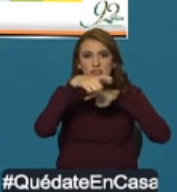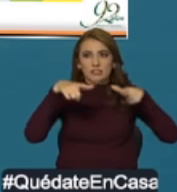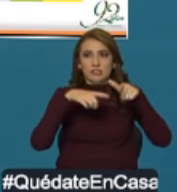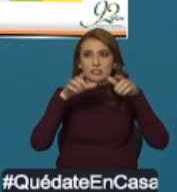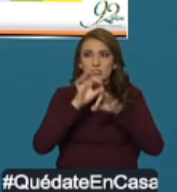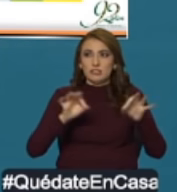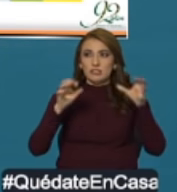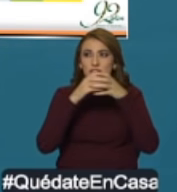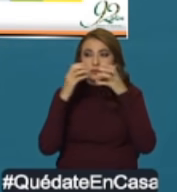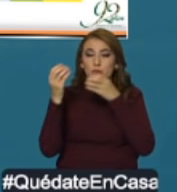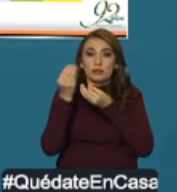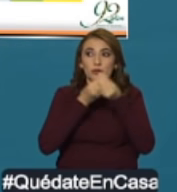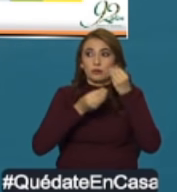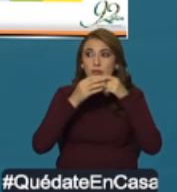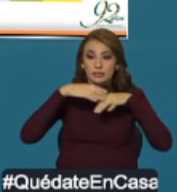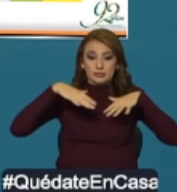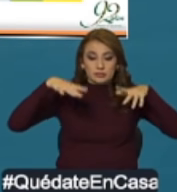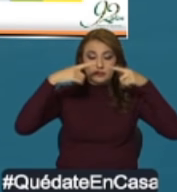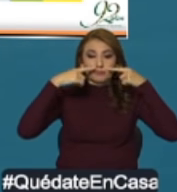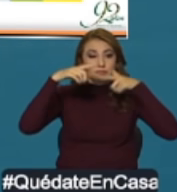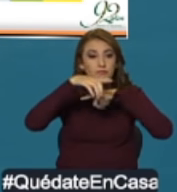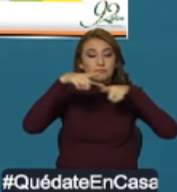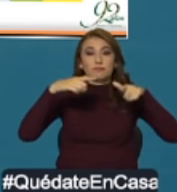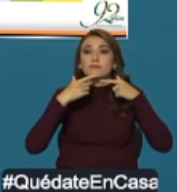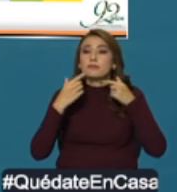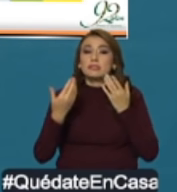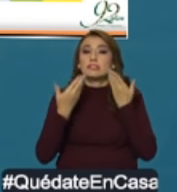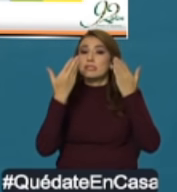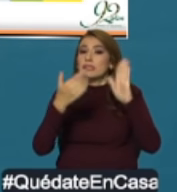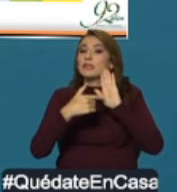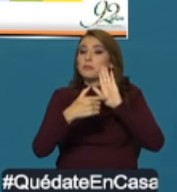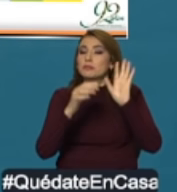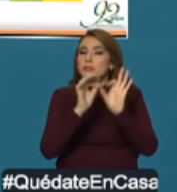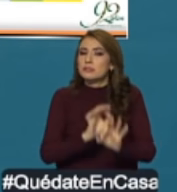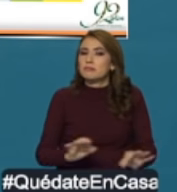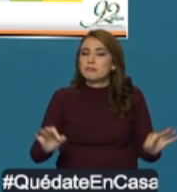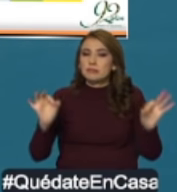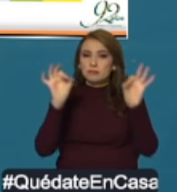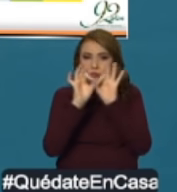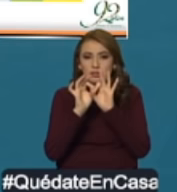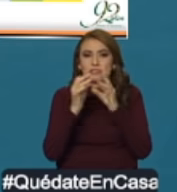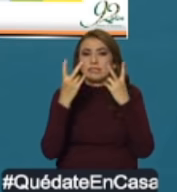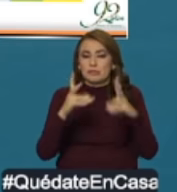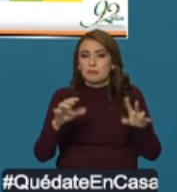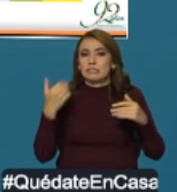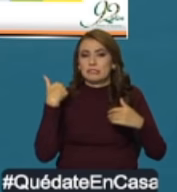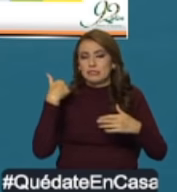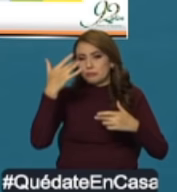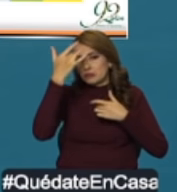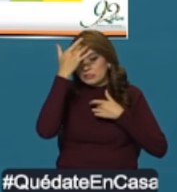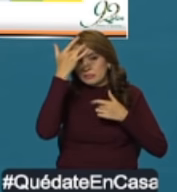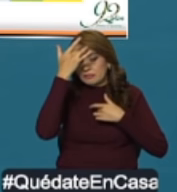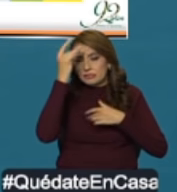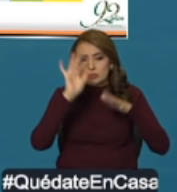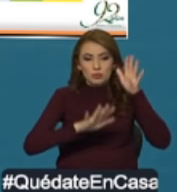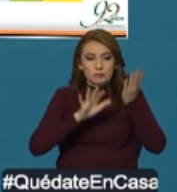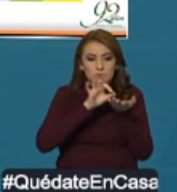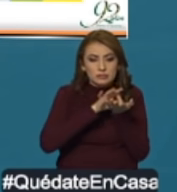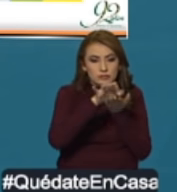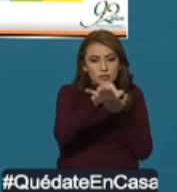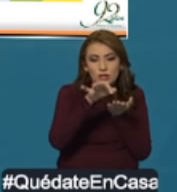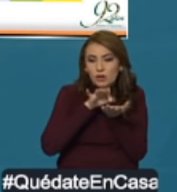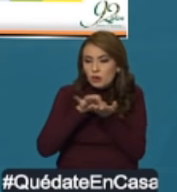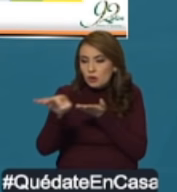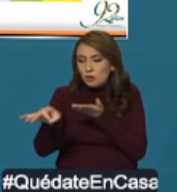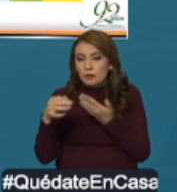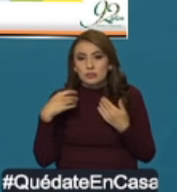contrarrestamos y confrontamos esta información y tenemos cantones altamente infectados, cantones que están